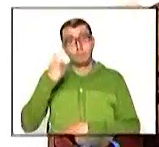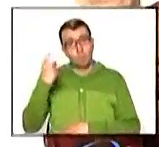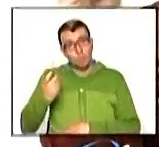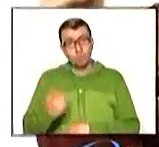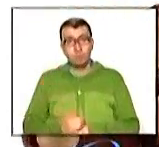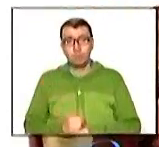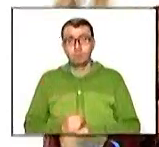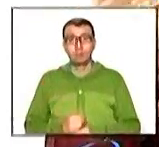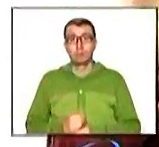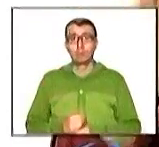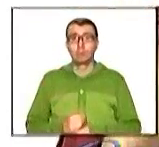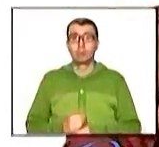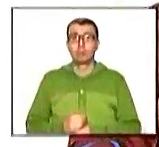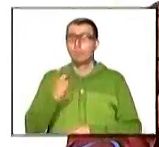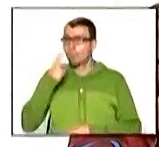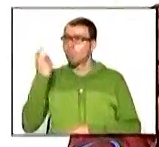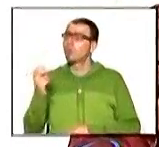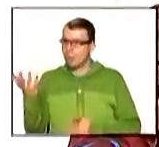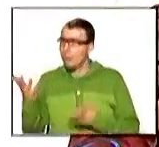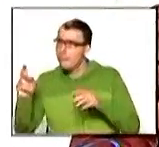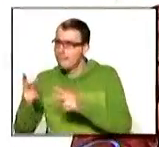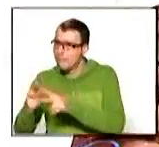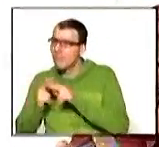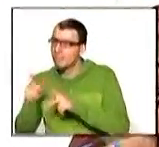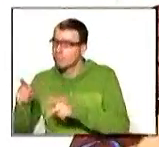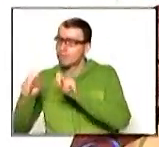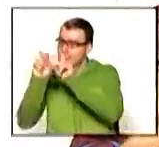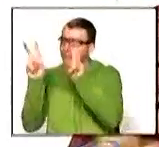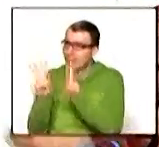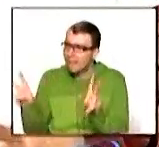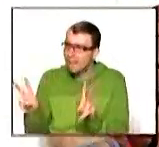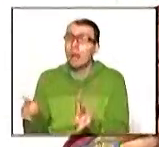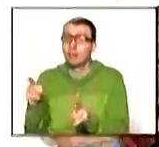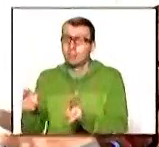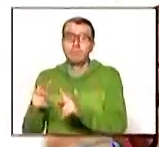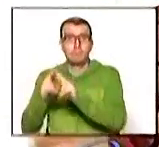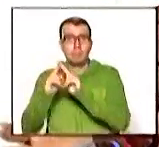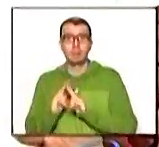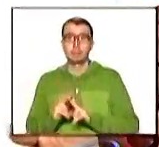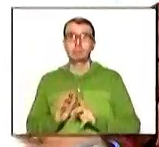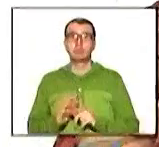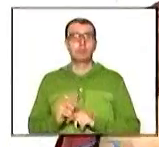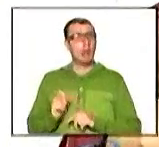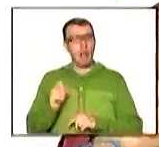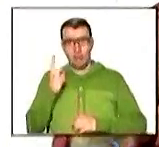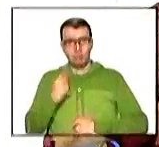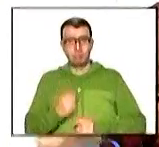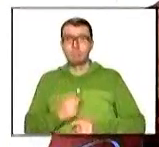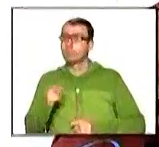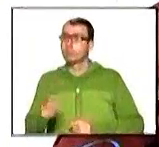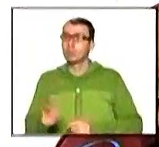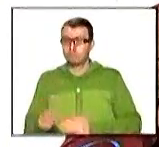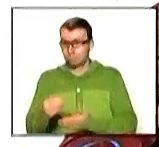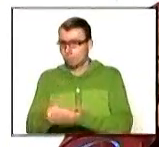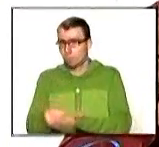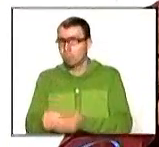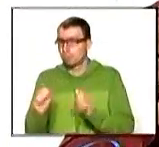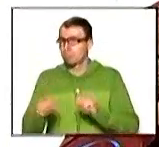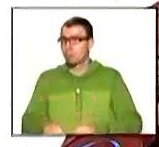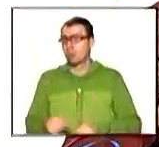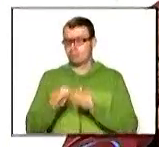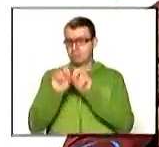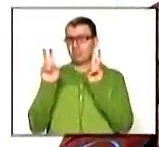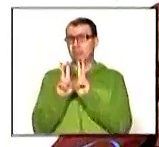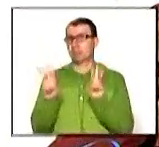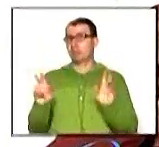algún sitio que le presten servicio de internet, alguien que le preste una tarjeta de crédito o algo, y por internet lo puede comprar.